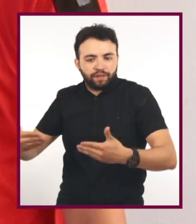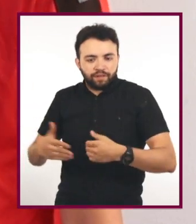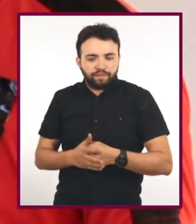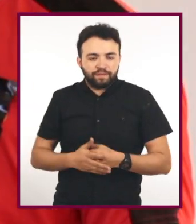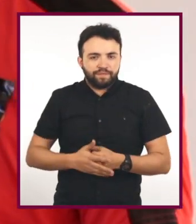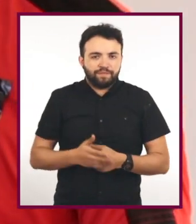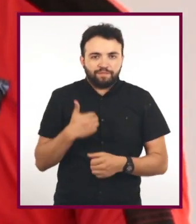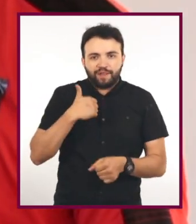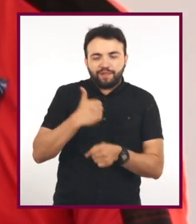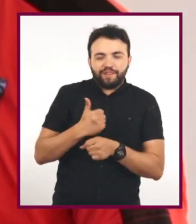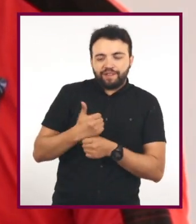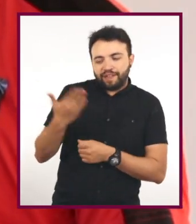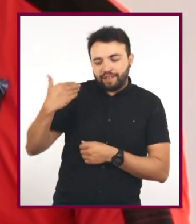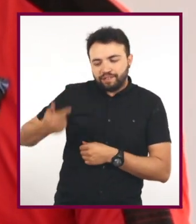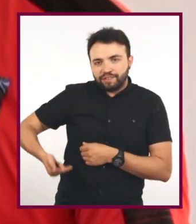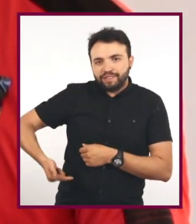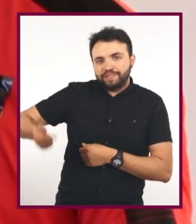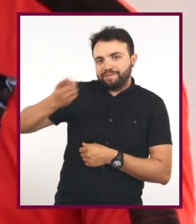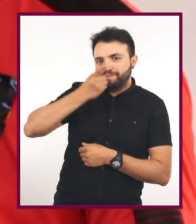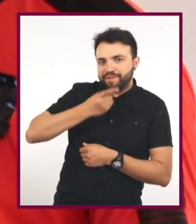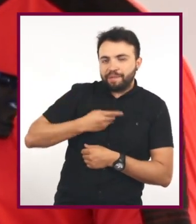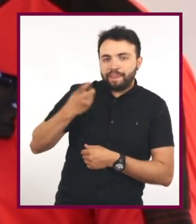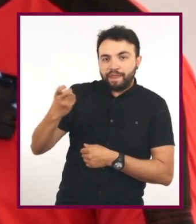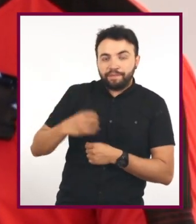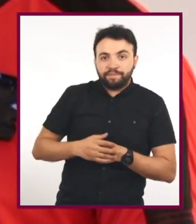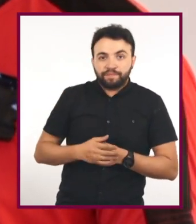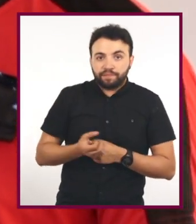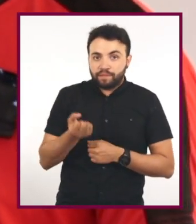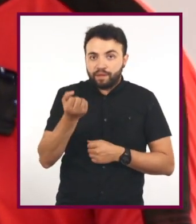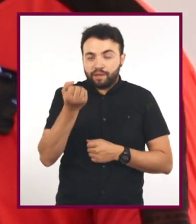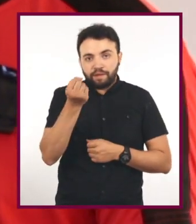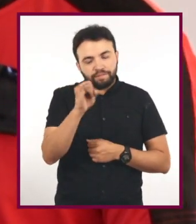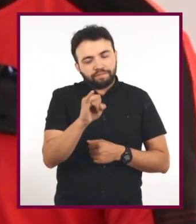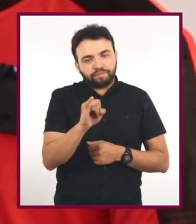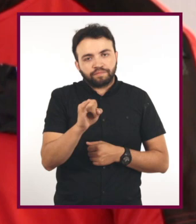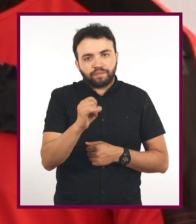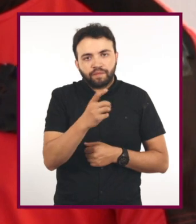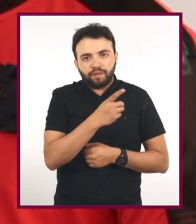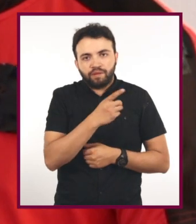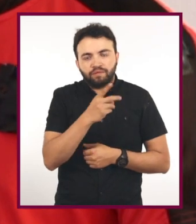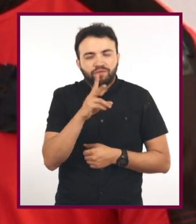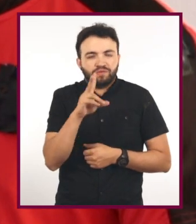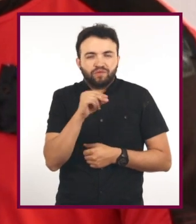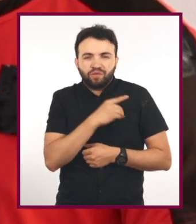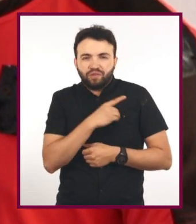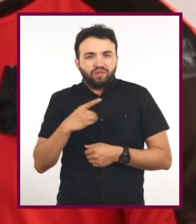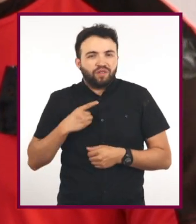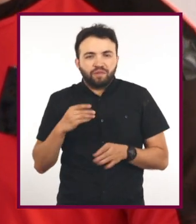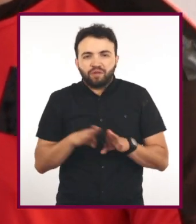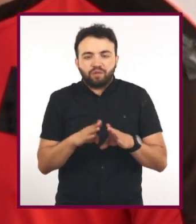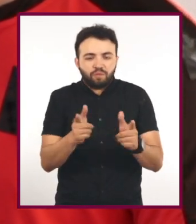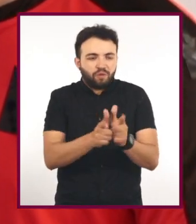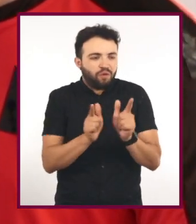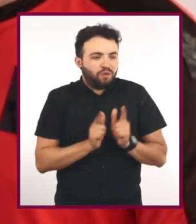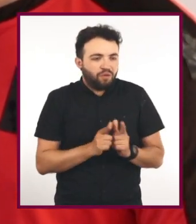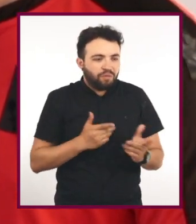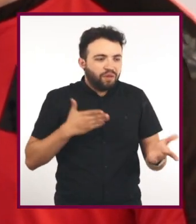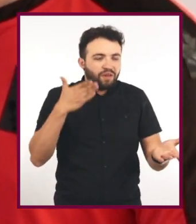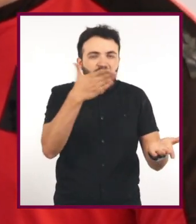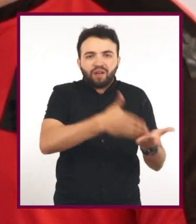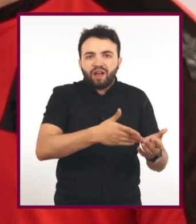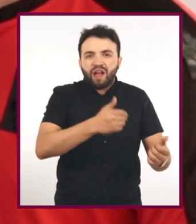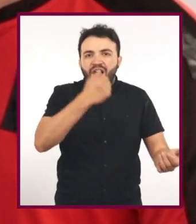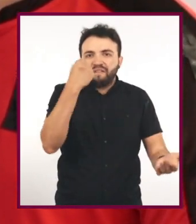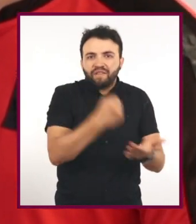abuelo. Y eso sí, jamás hay que estar con alguien o entrar a un grupo por miedo a estar solos o permitir